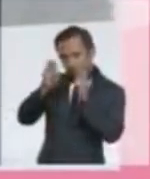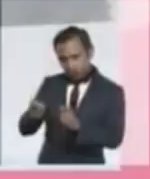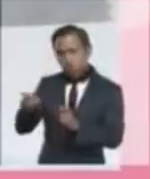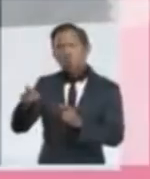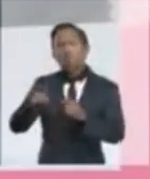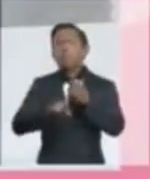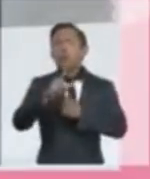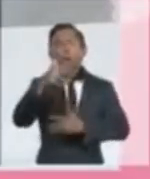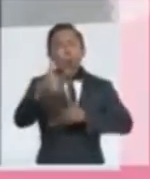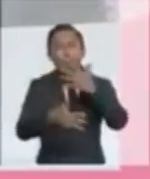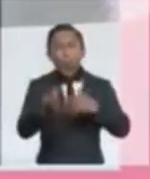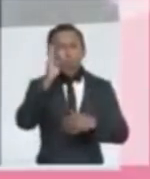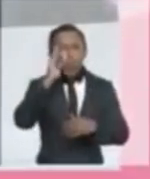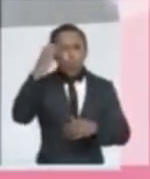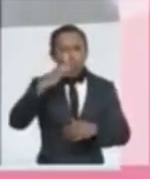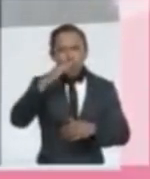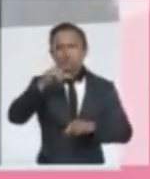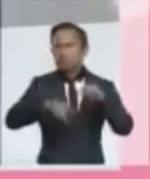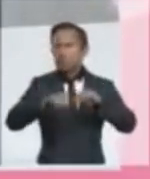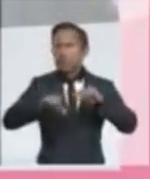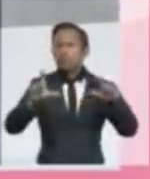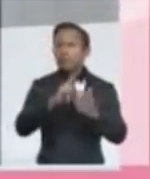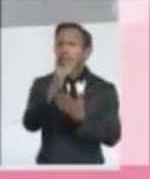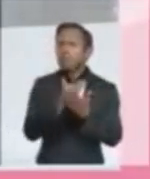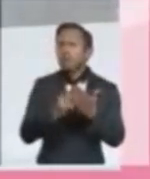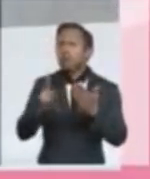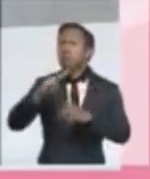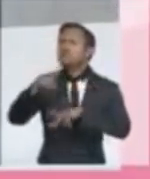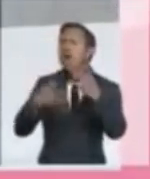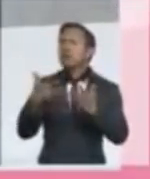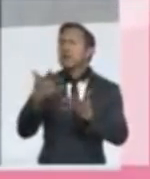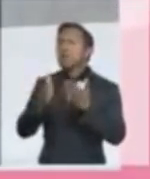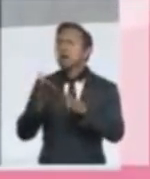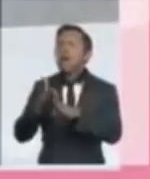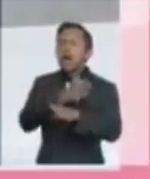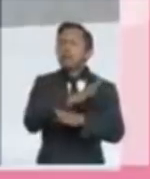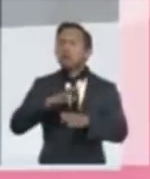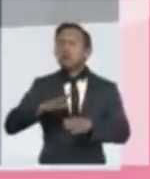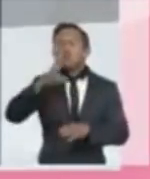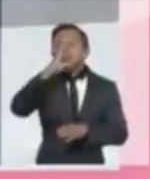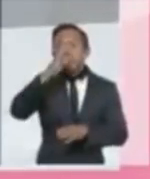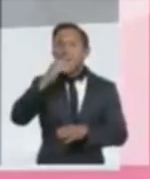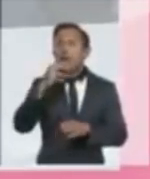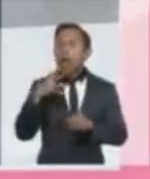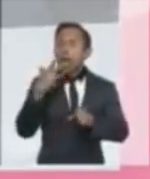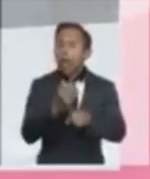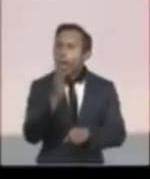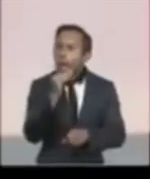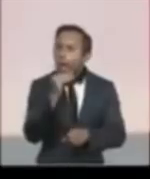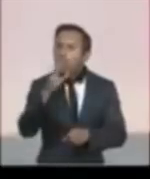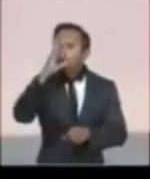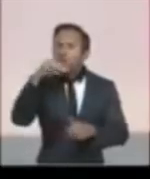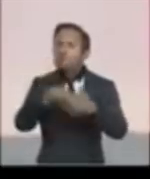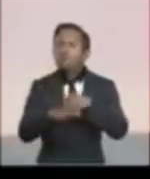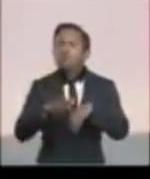qué le hace pensar que tendrá éxito donde todos los demás han fracasado? En primer lugar, un minuto. Adelante, Jaime Rodríguez. Bien, yo pude